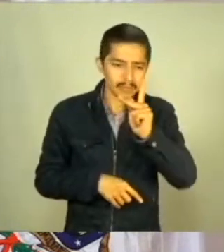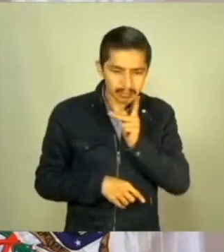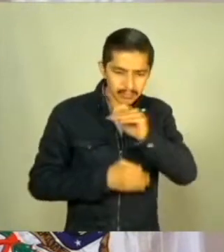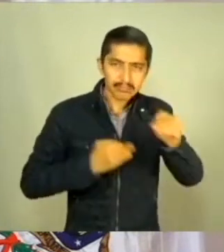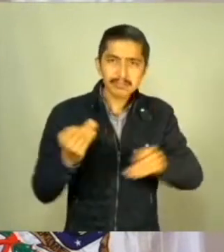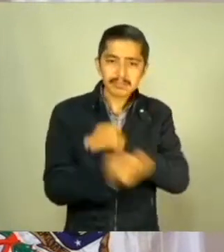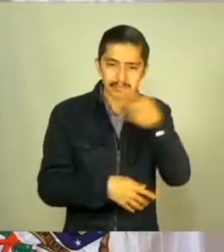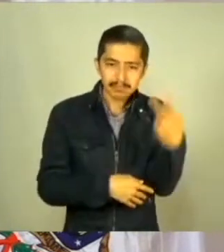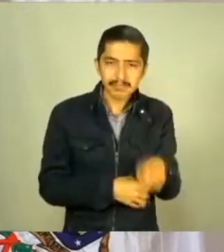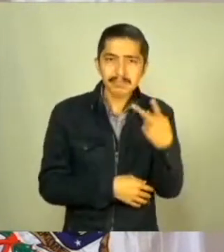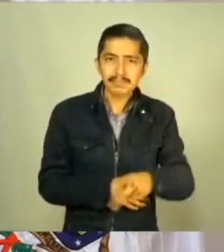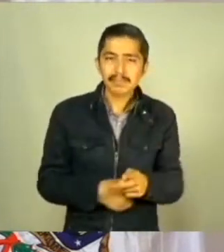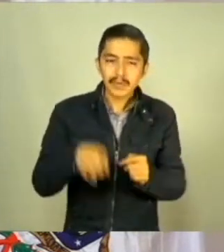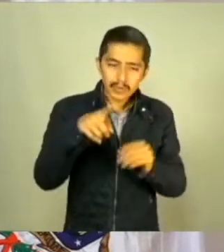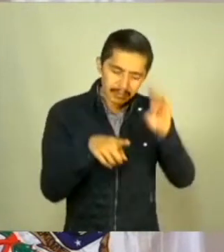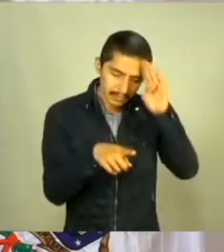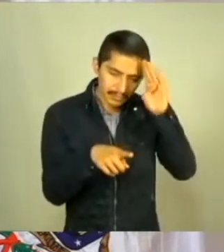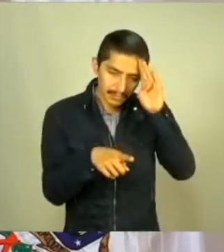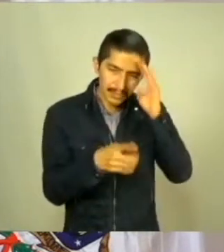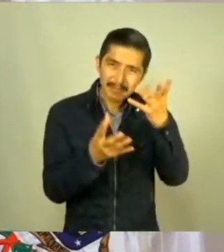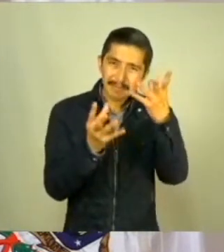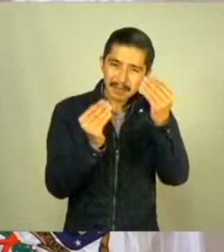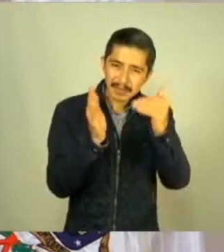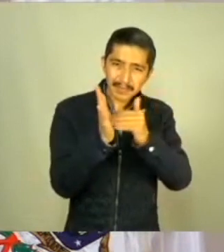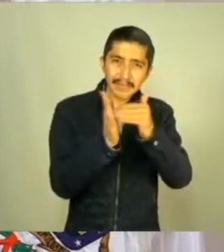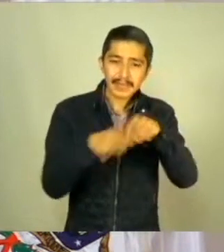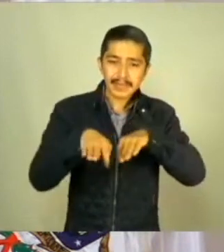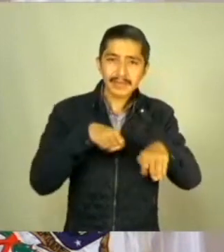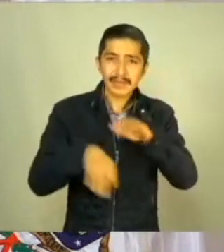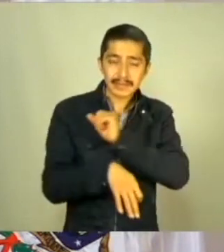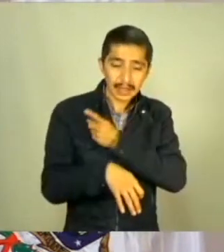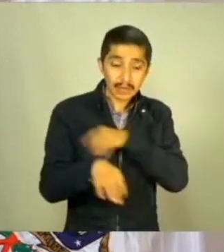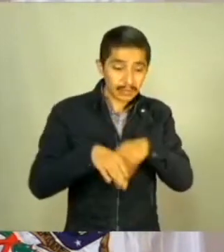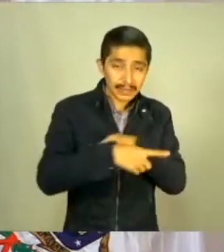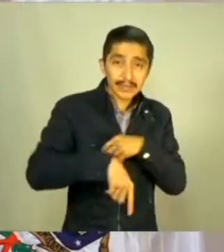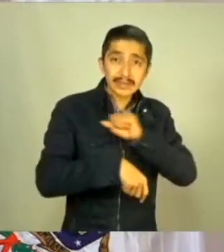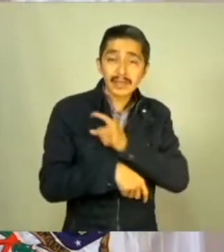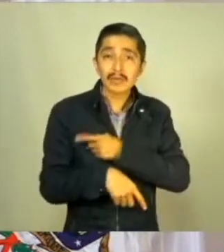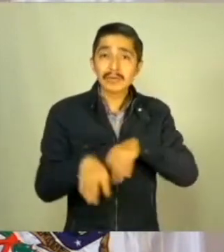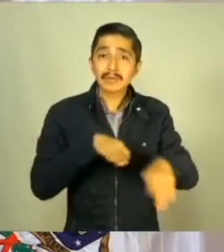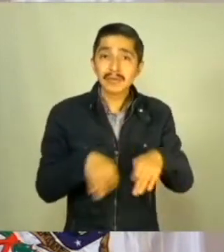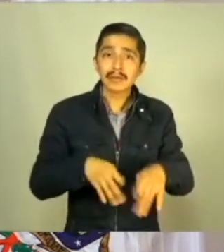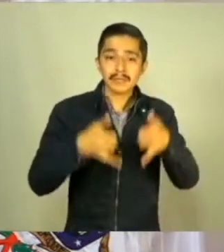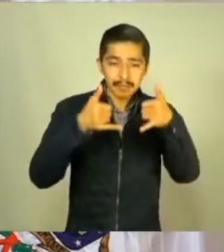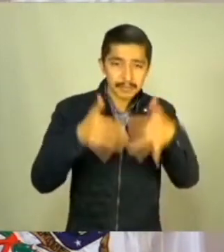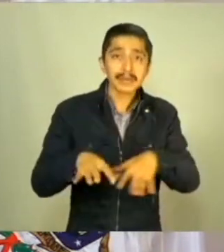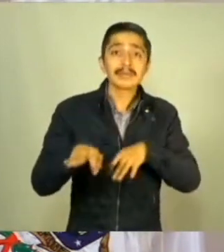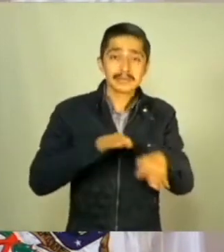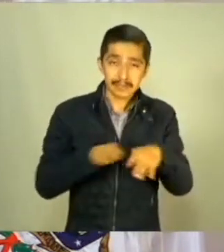en los miles de trabajadores del sector salud que están viviendo jornadas muy intensas